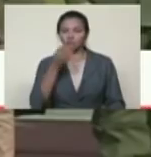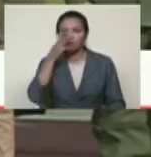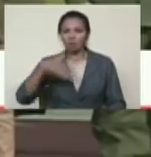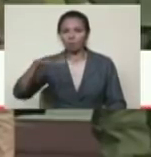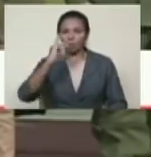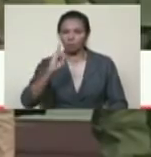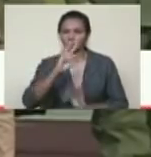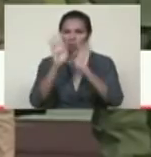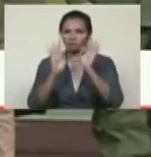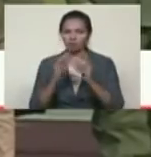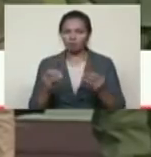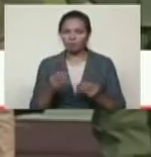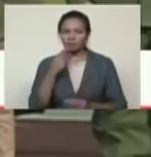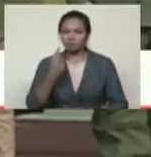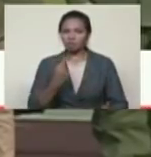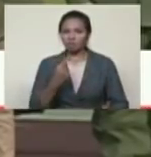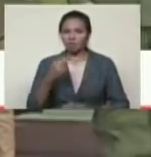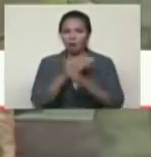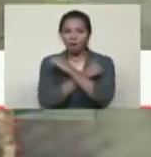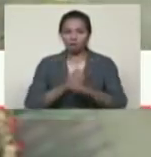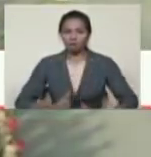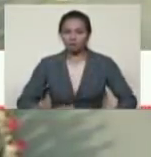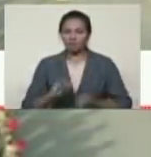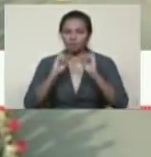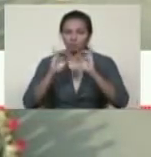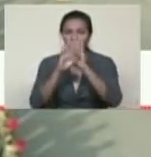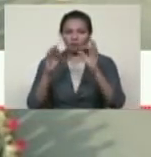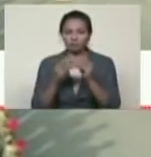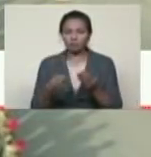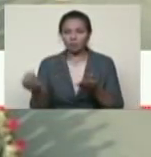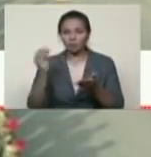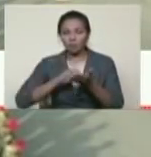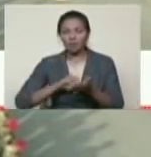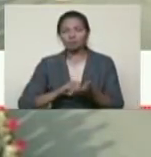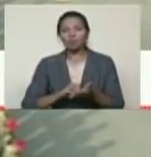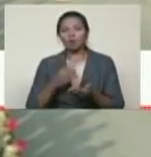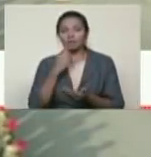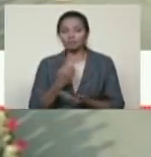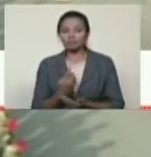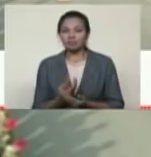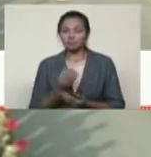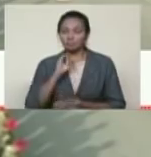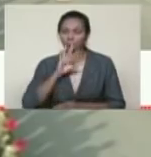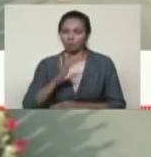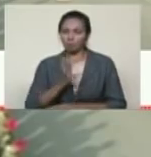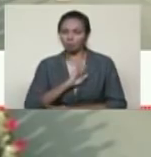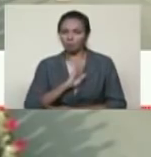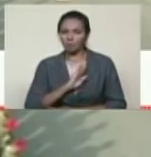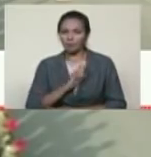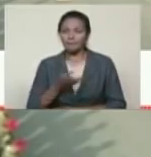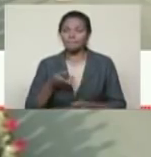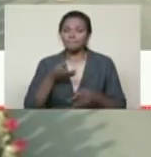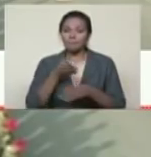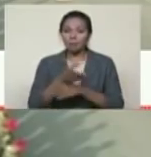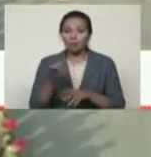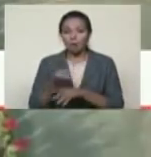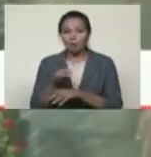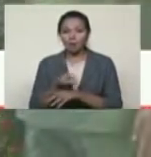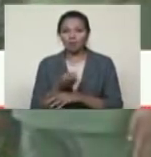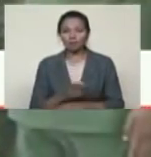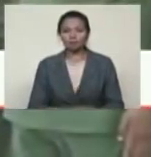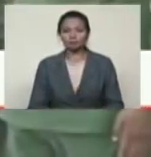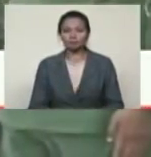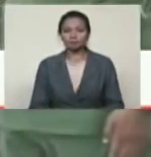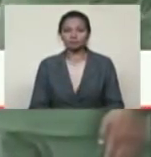pueblo y se lo digo a la Fuerza Armada, reiterándole mi mensaje. Vamos a la búsqueda, a